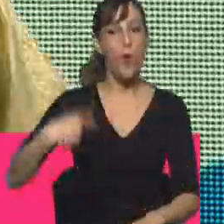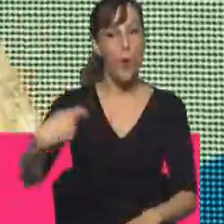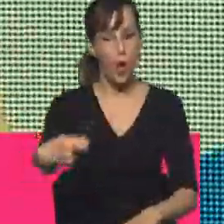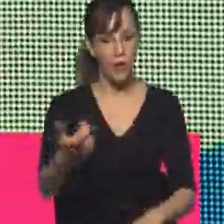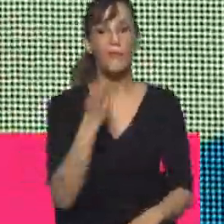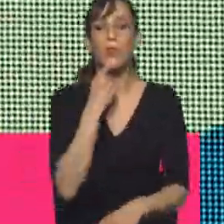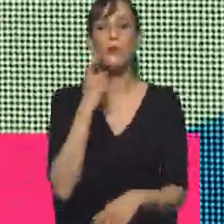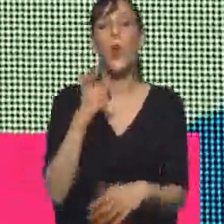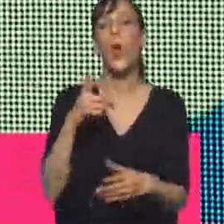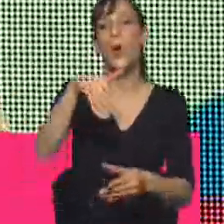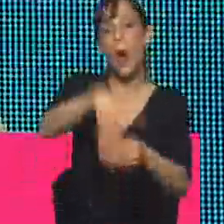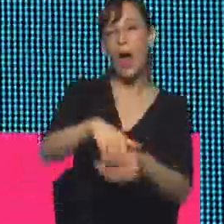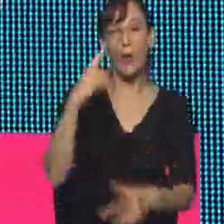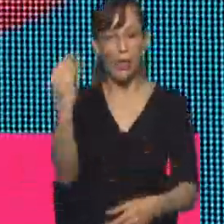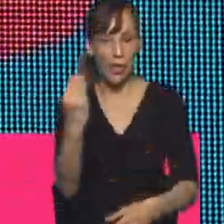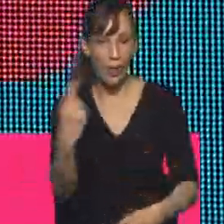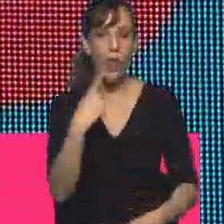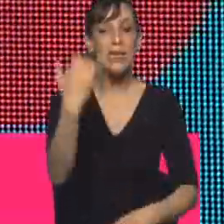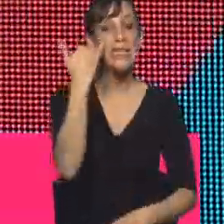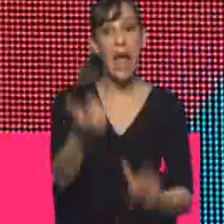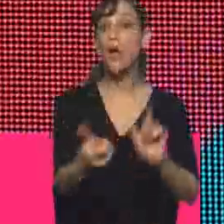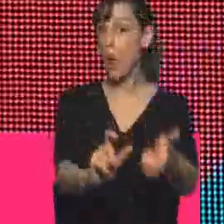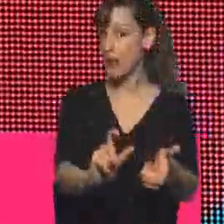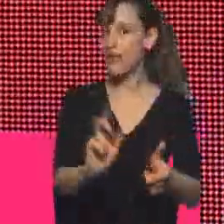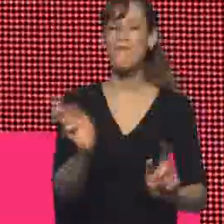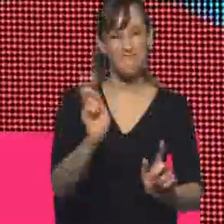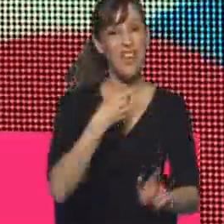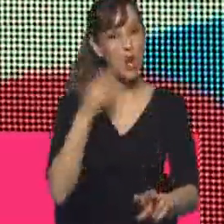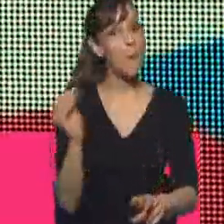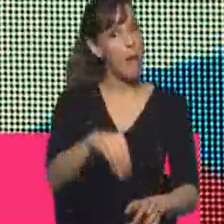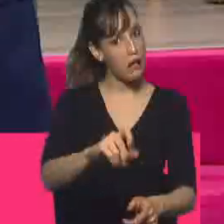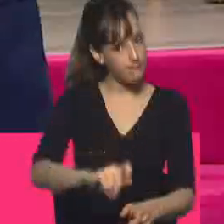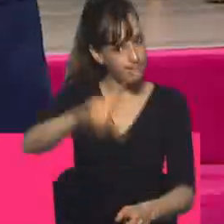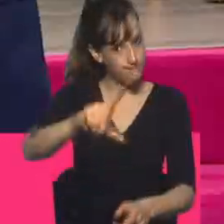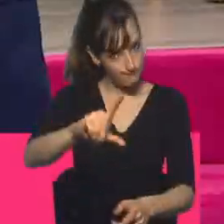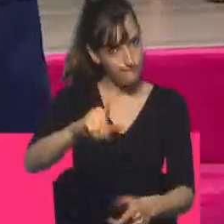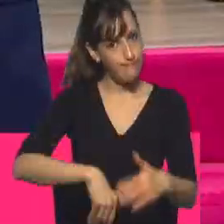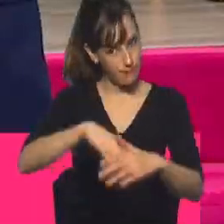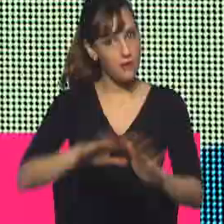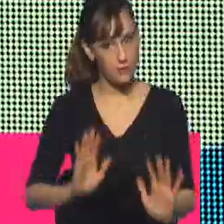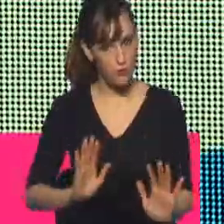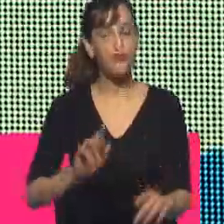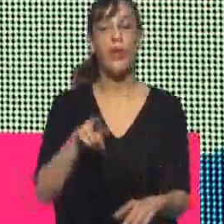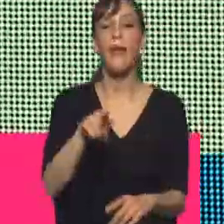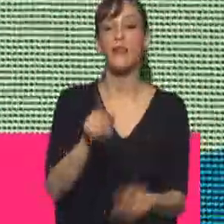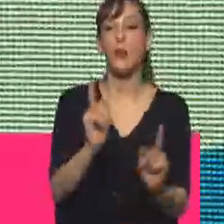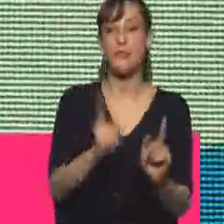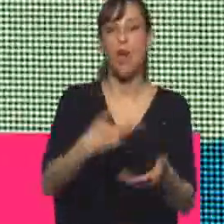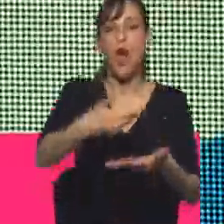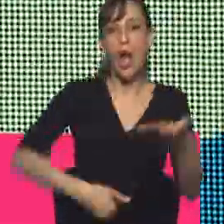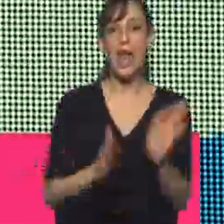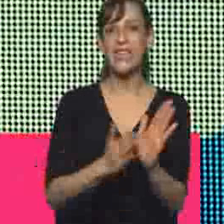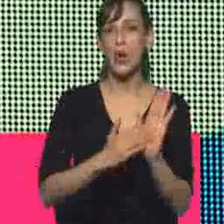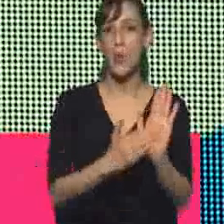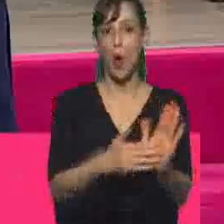lo actualizamos. Te dice, ya lo actualizamos. Quiero que me lo actualices más todavía. Sí. Mirá, acá está mi recibo de sueldo,